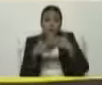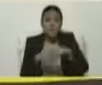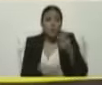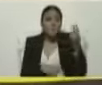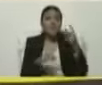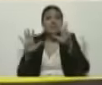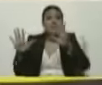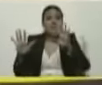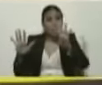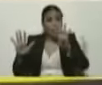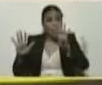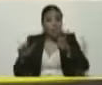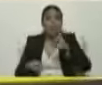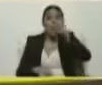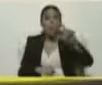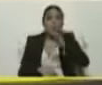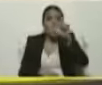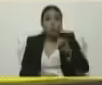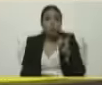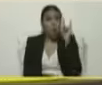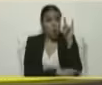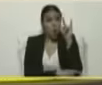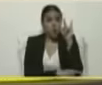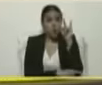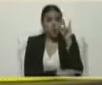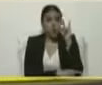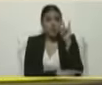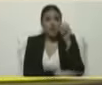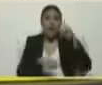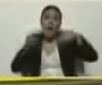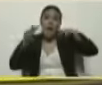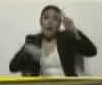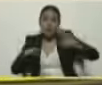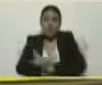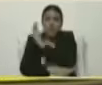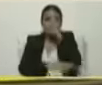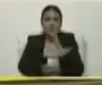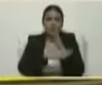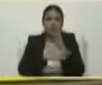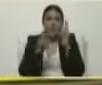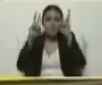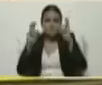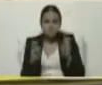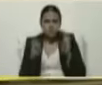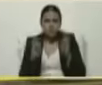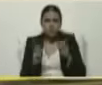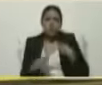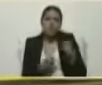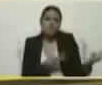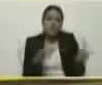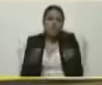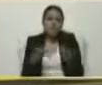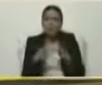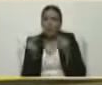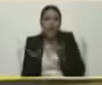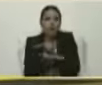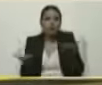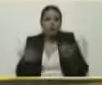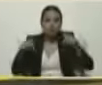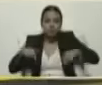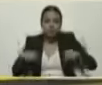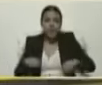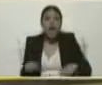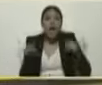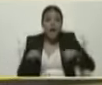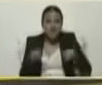julio, lunes, a las 12 del mediodía en punto, los invito desde ya, aquí en